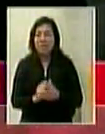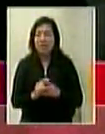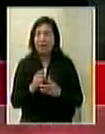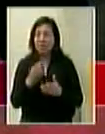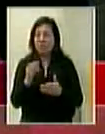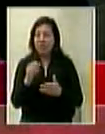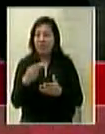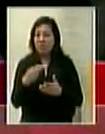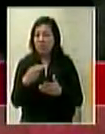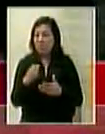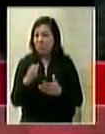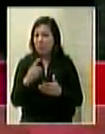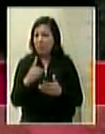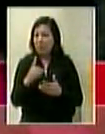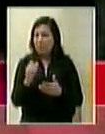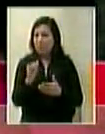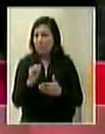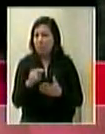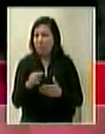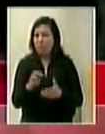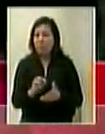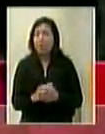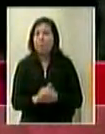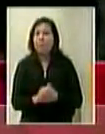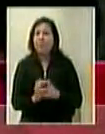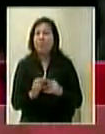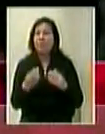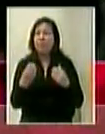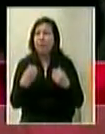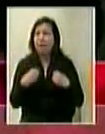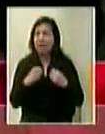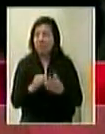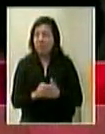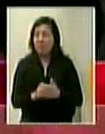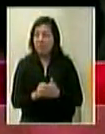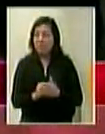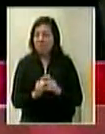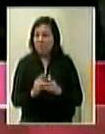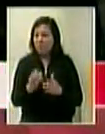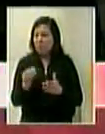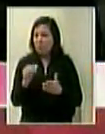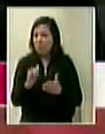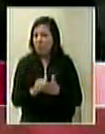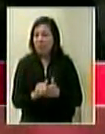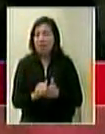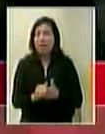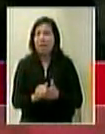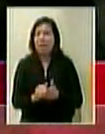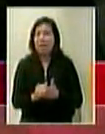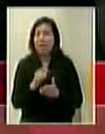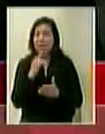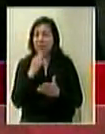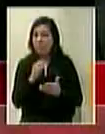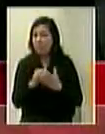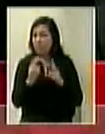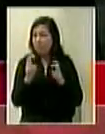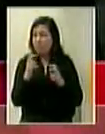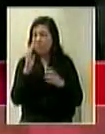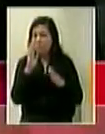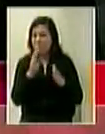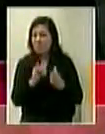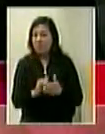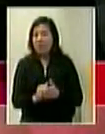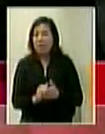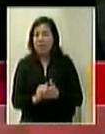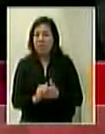El señor Yehude Simons ya aclaró que lo había visitado y es un hecho público, ¿no? Entonces, este tema que le preocupa a